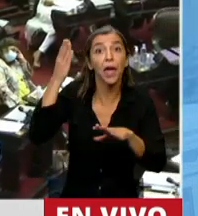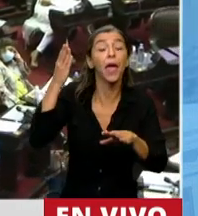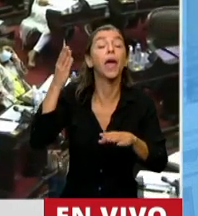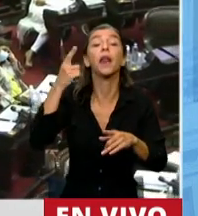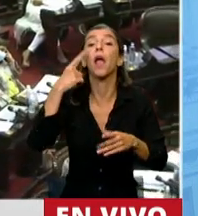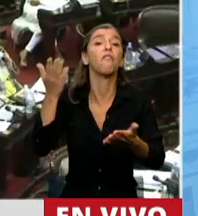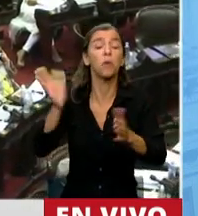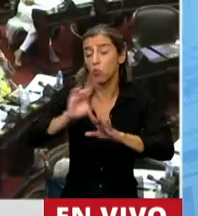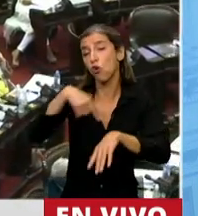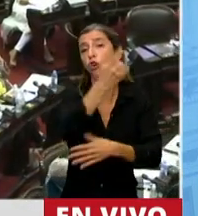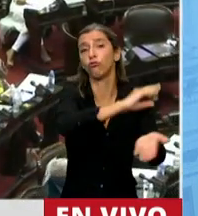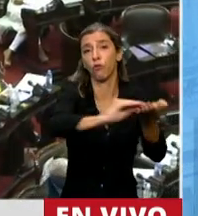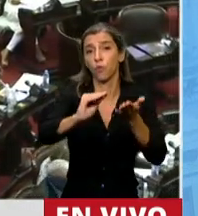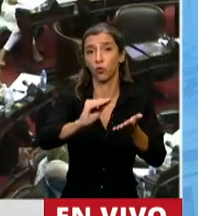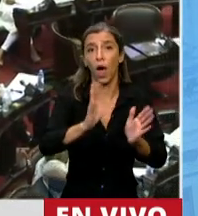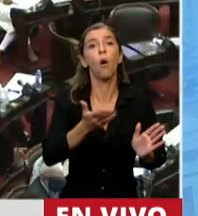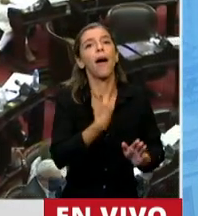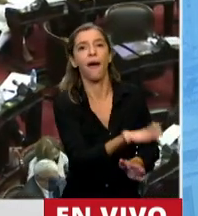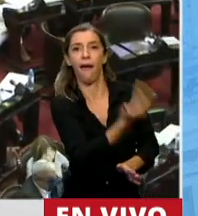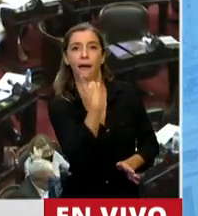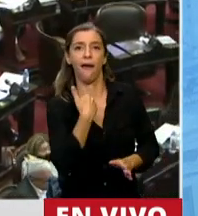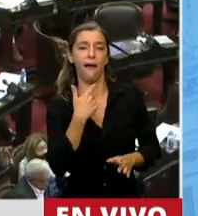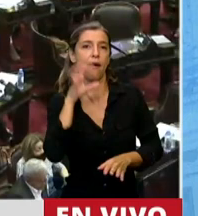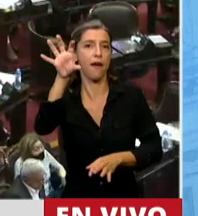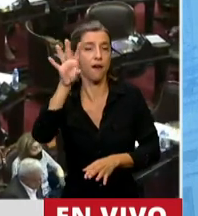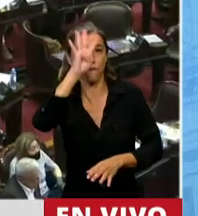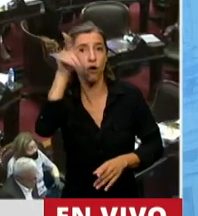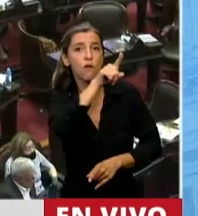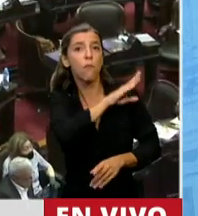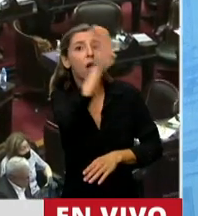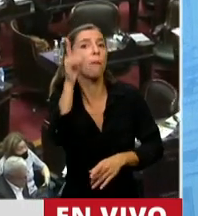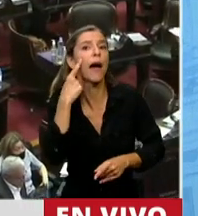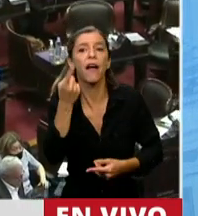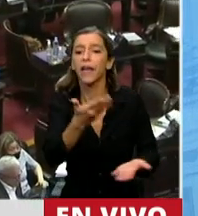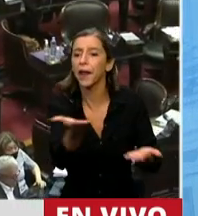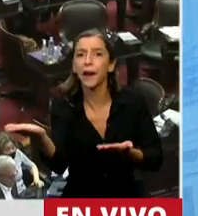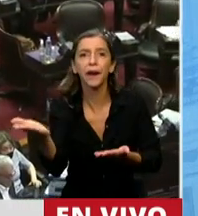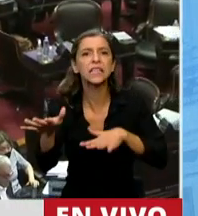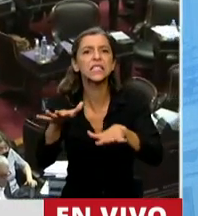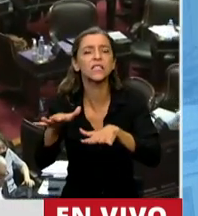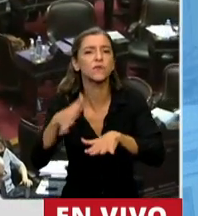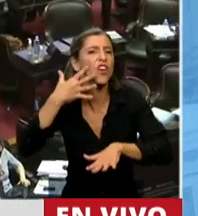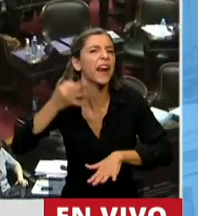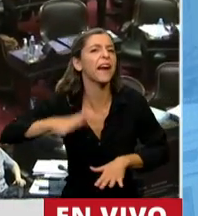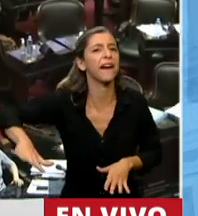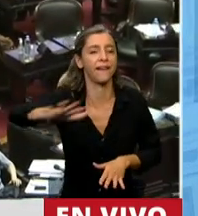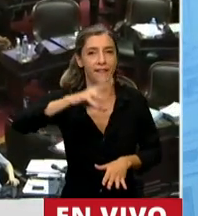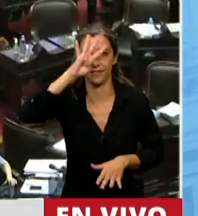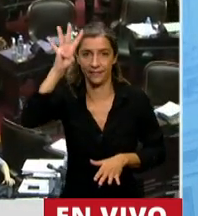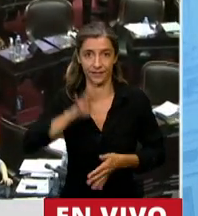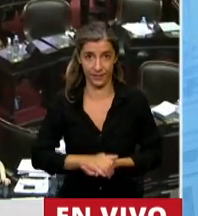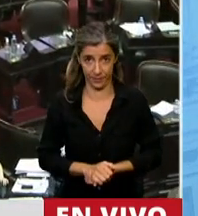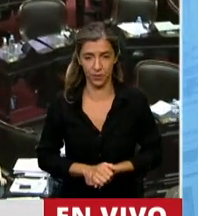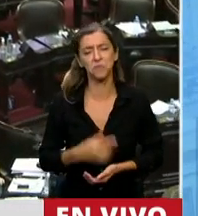que vengan otros diputados para que vivan en carne propia lo que están viviendo los formoseños. Y para no ser reiterativo y para